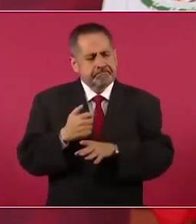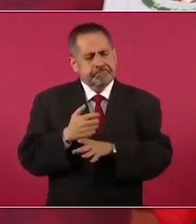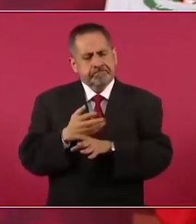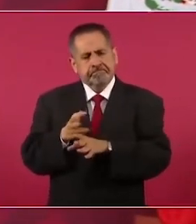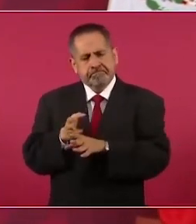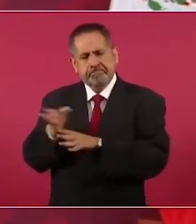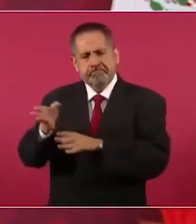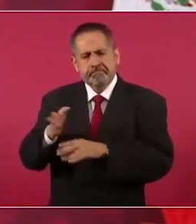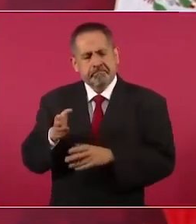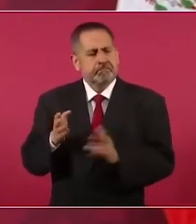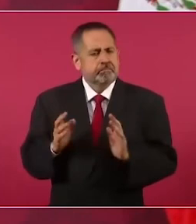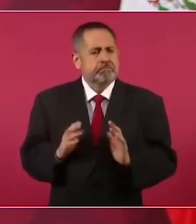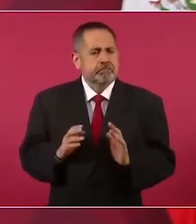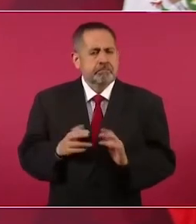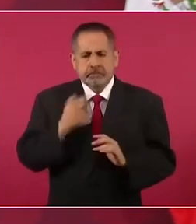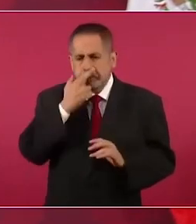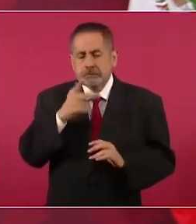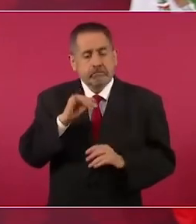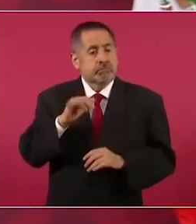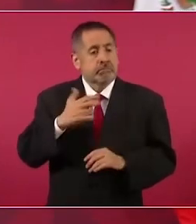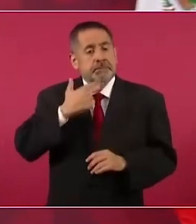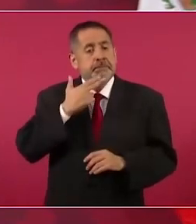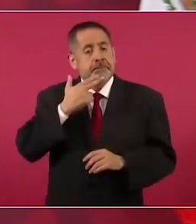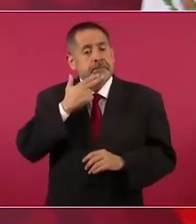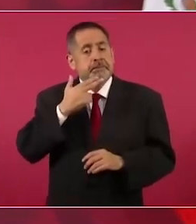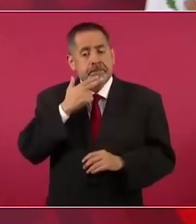y ha funcionado.